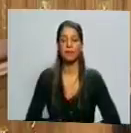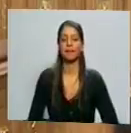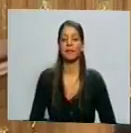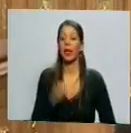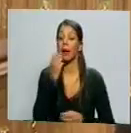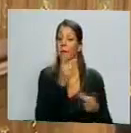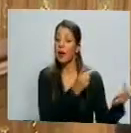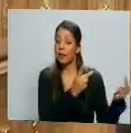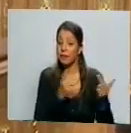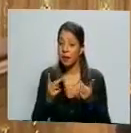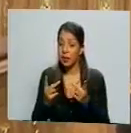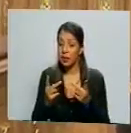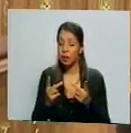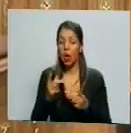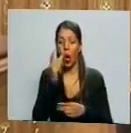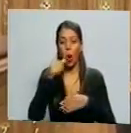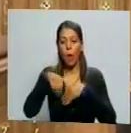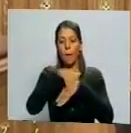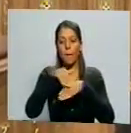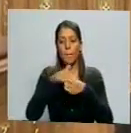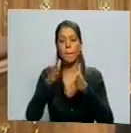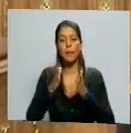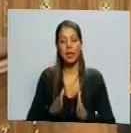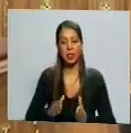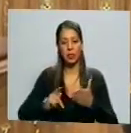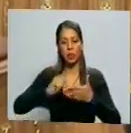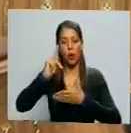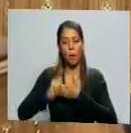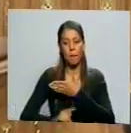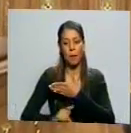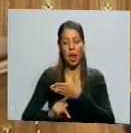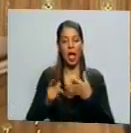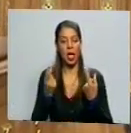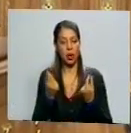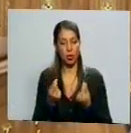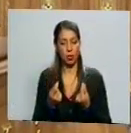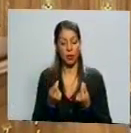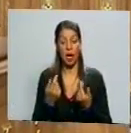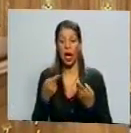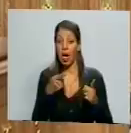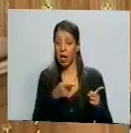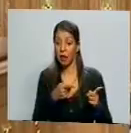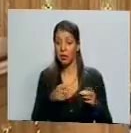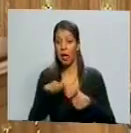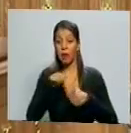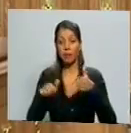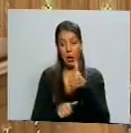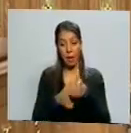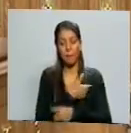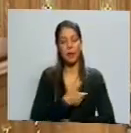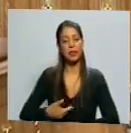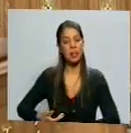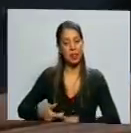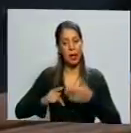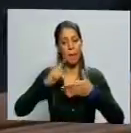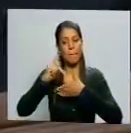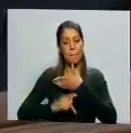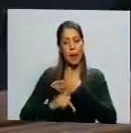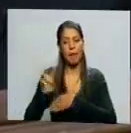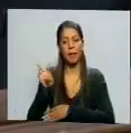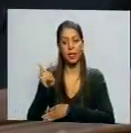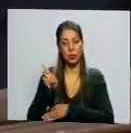Bienvenida al ciudadano ministro del Poder Popular para la Planificación y vicepresidente del área planificación, Ricardo Menéndez,